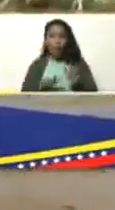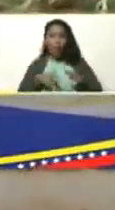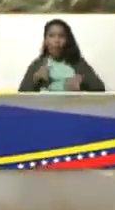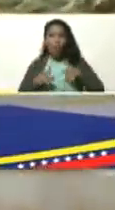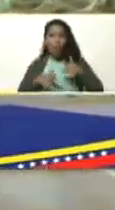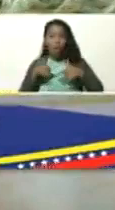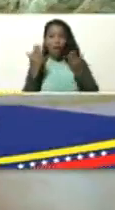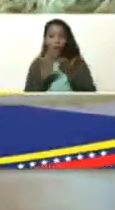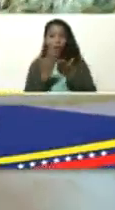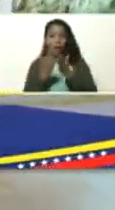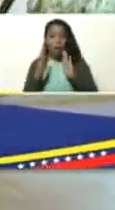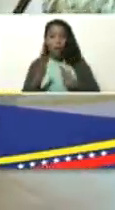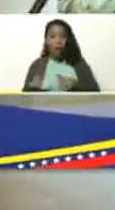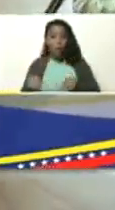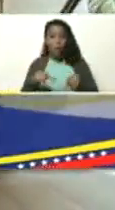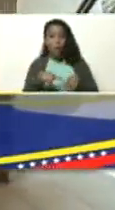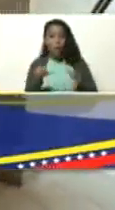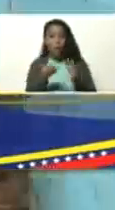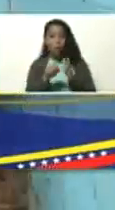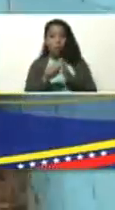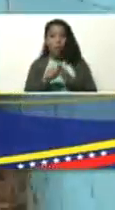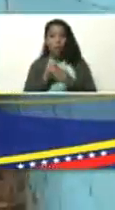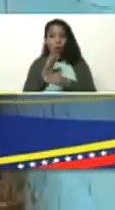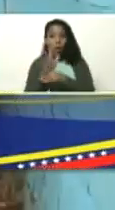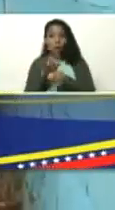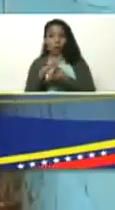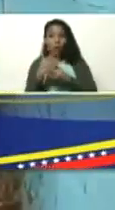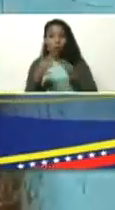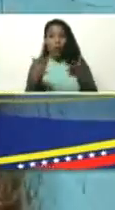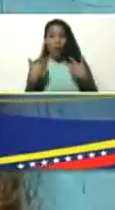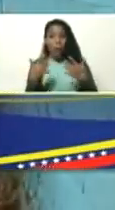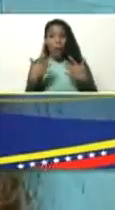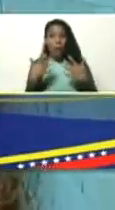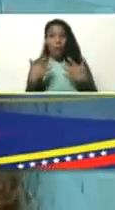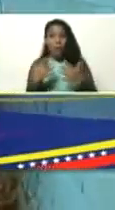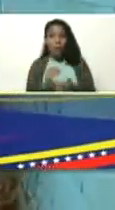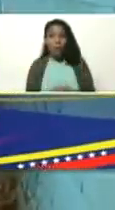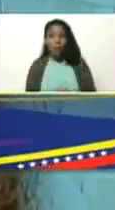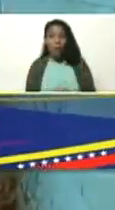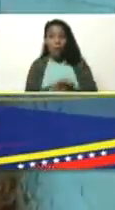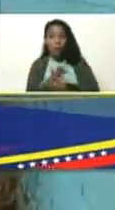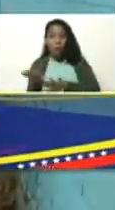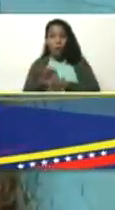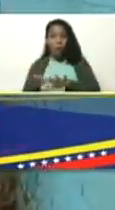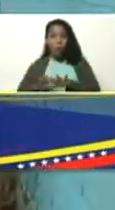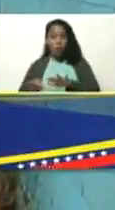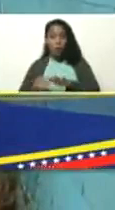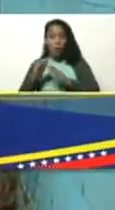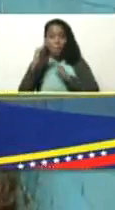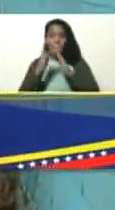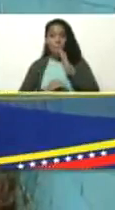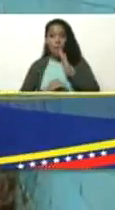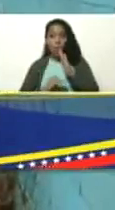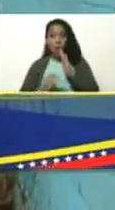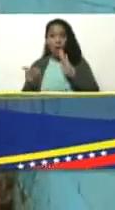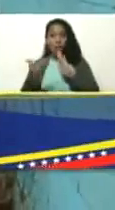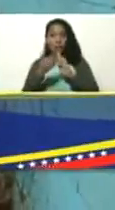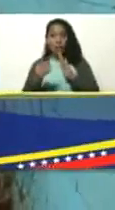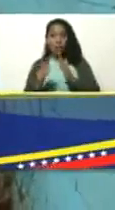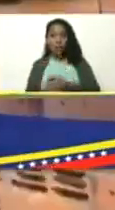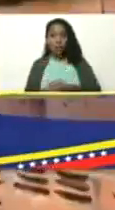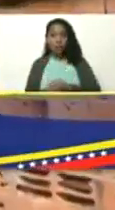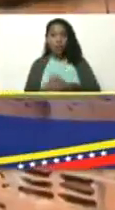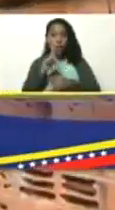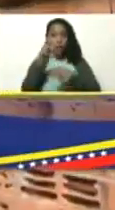actividades escolares en las zonas donde ha habido situación de emergencia. Los municipios con menor nivel de afectación, pero con un